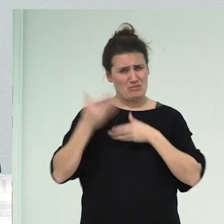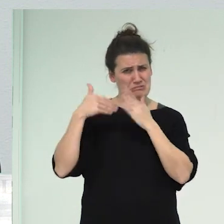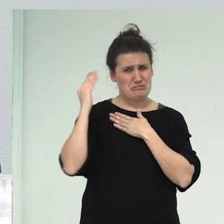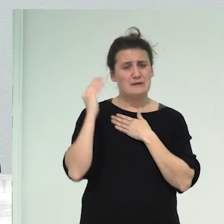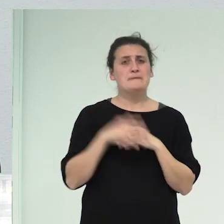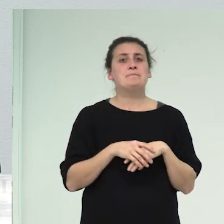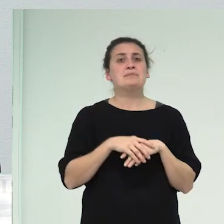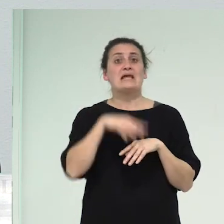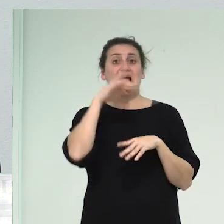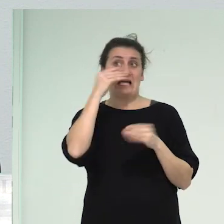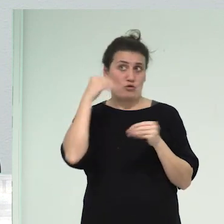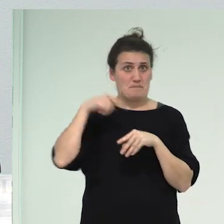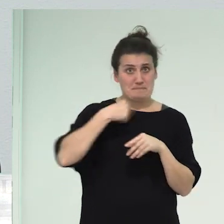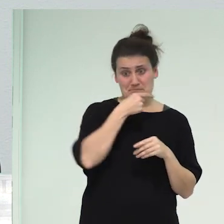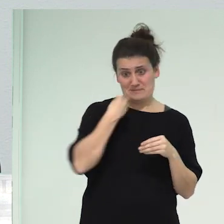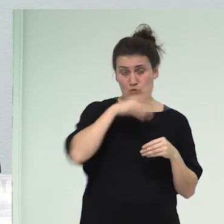su exilio.